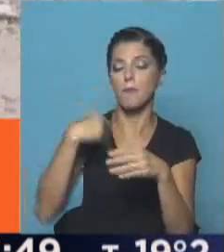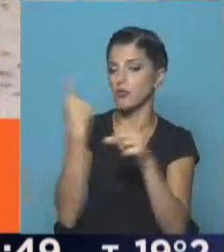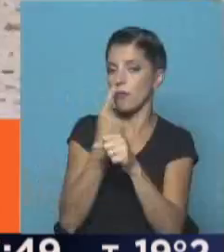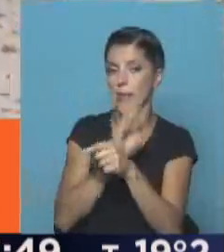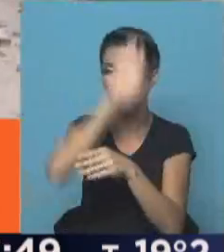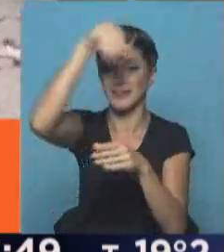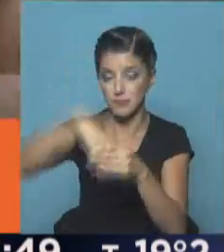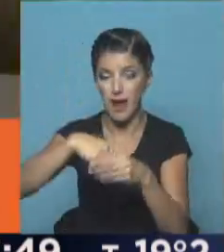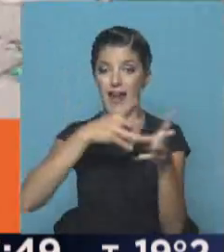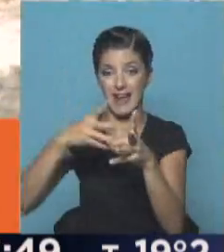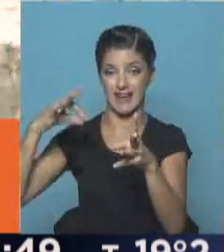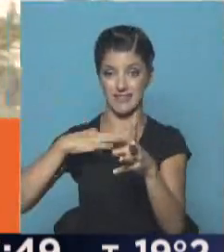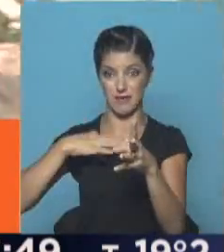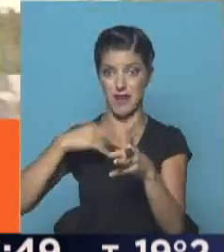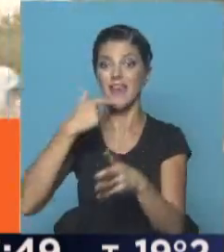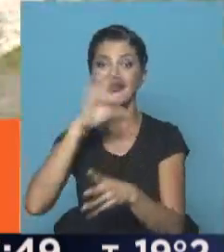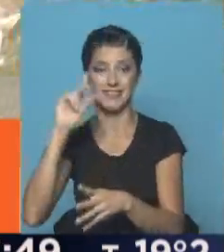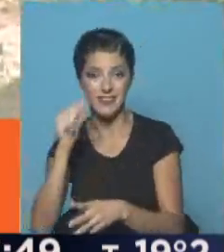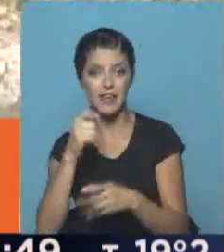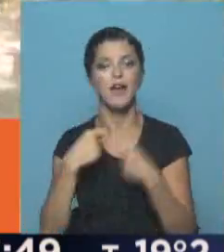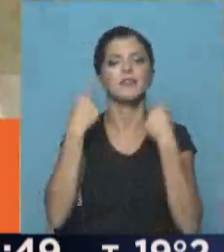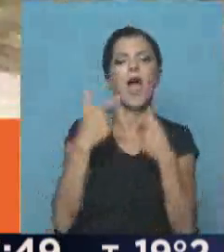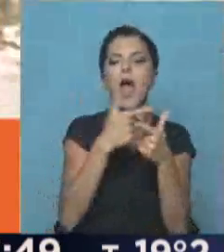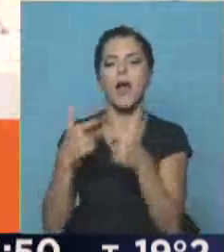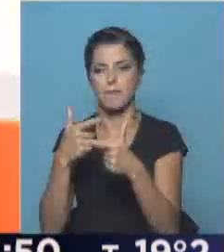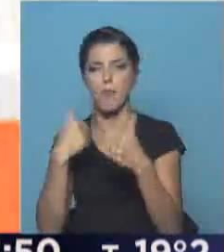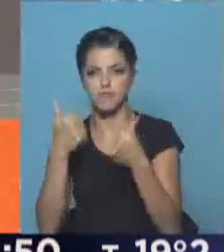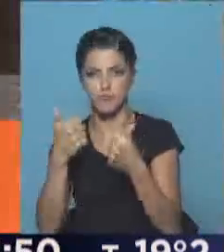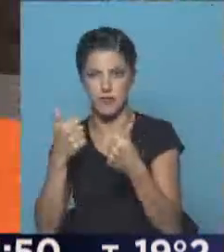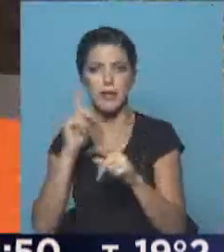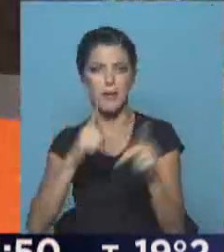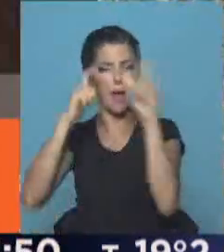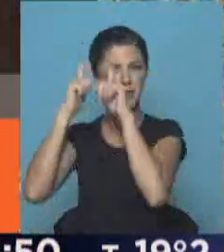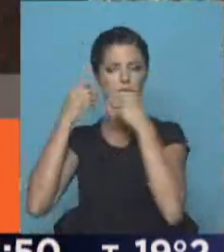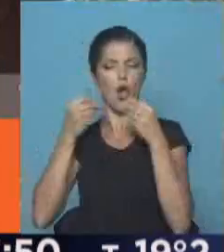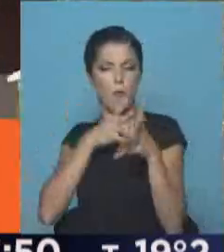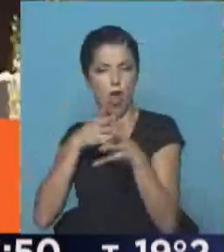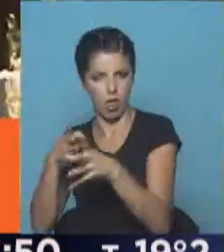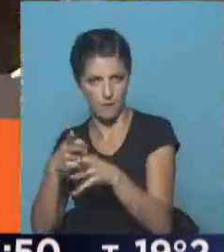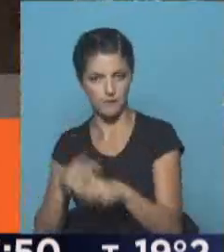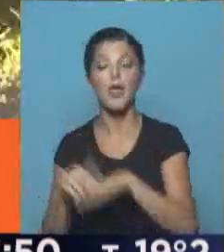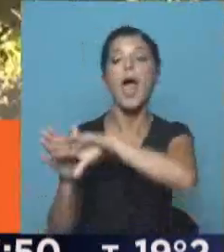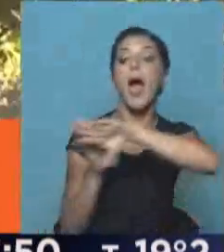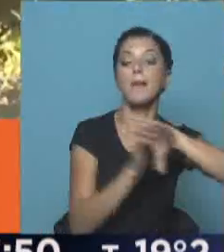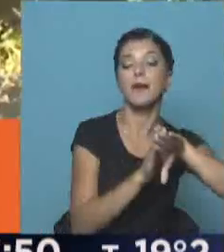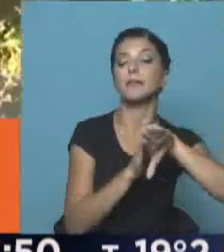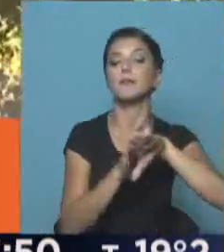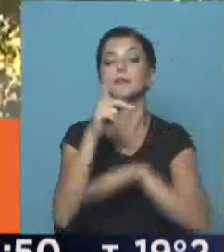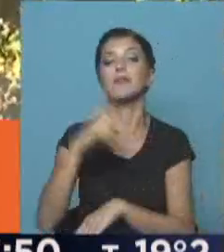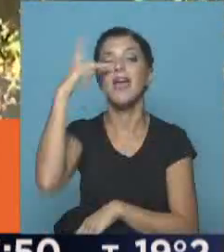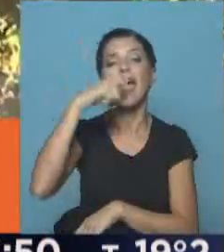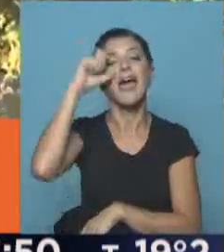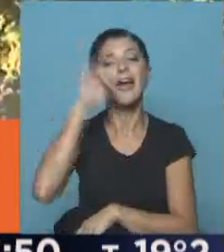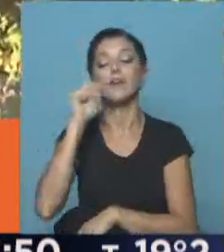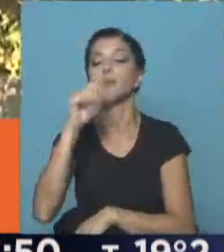guerra civil siria, adquiriendo armas avanzadas y experiencia de combate. Por su lado, Hezbollah organizó un tour de prensa a lo largo